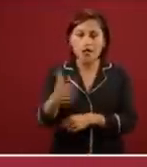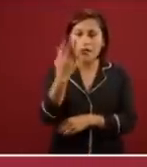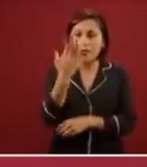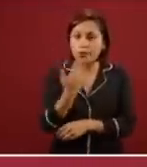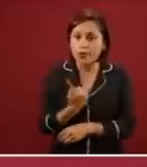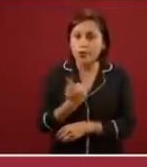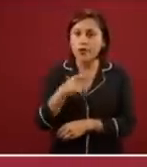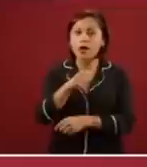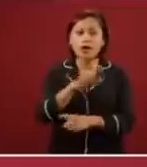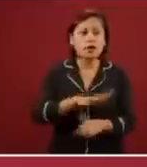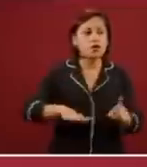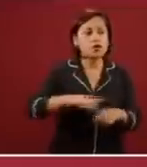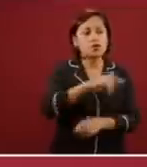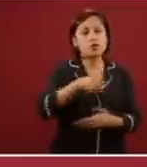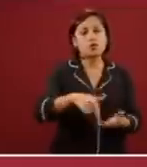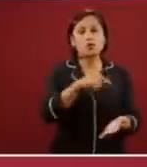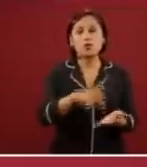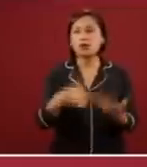Entonces, es